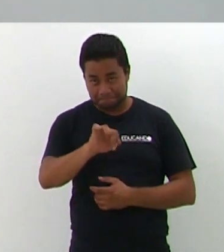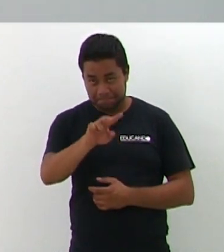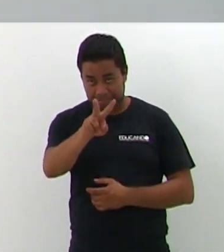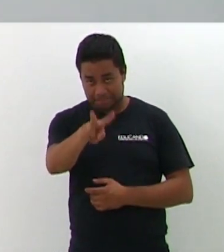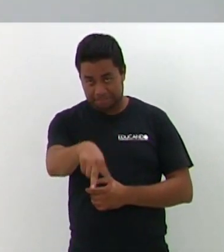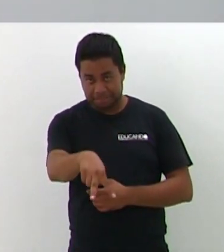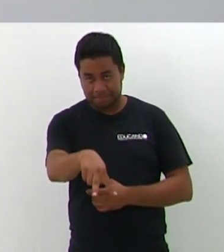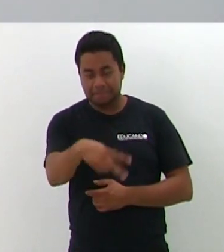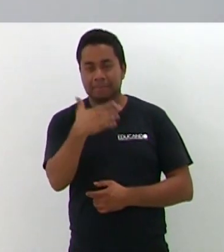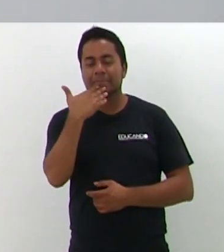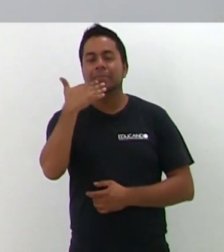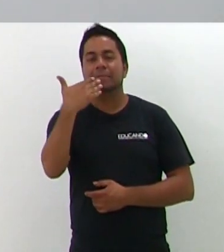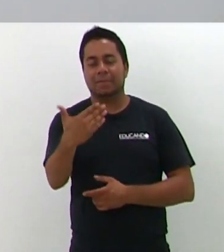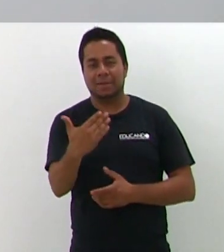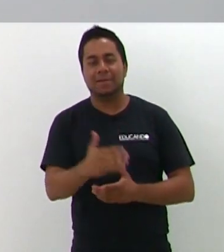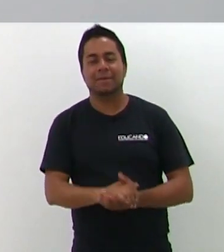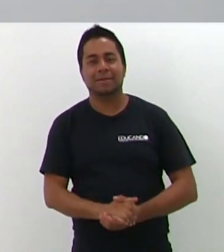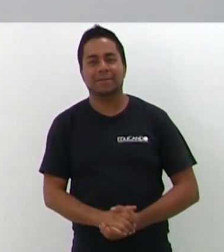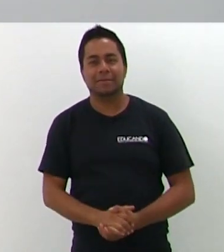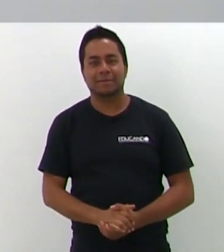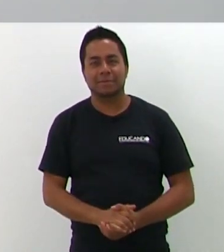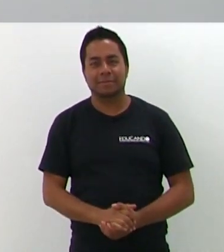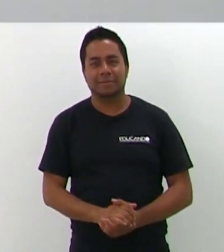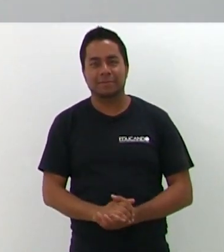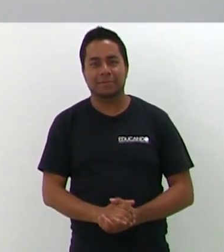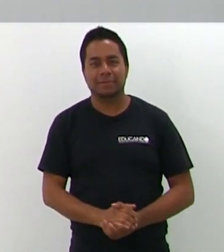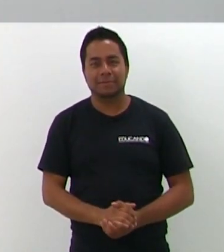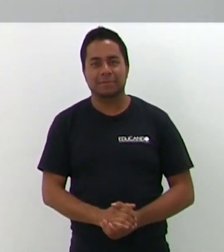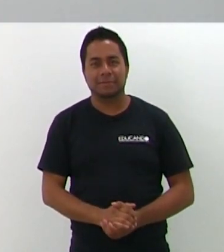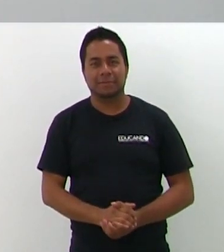¿Verdad? Muy bien.